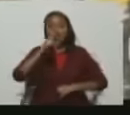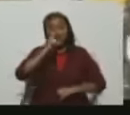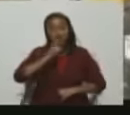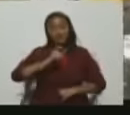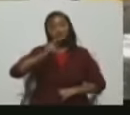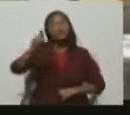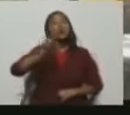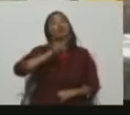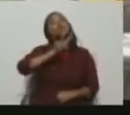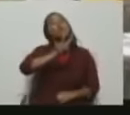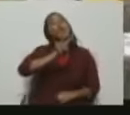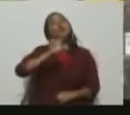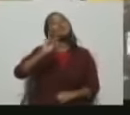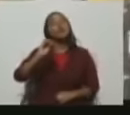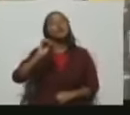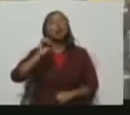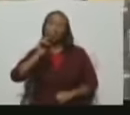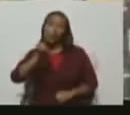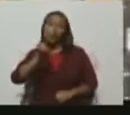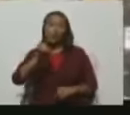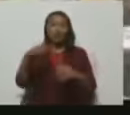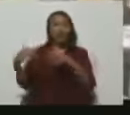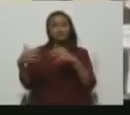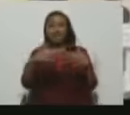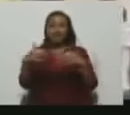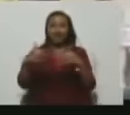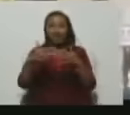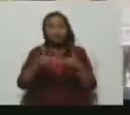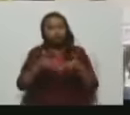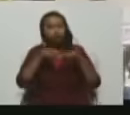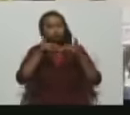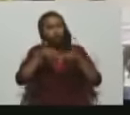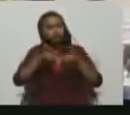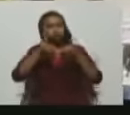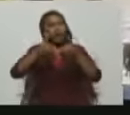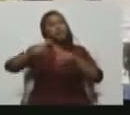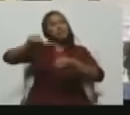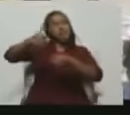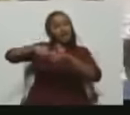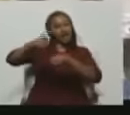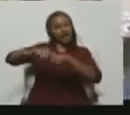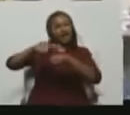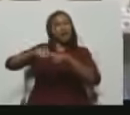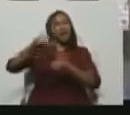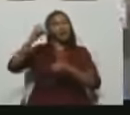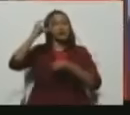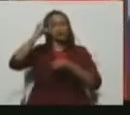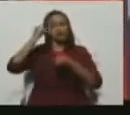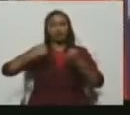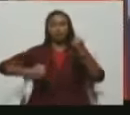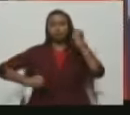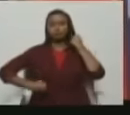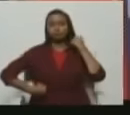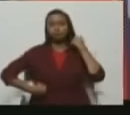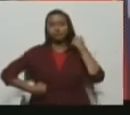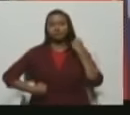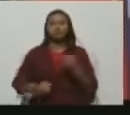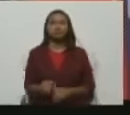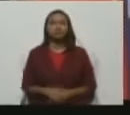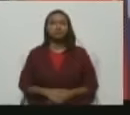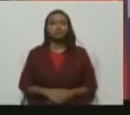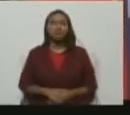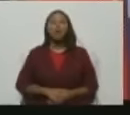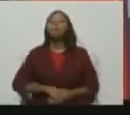años de la Batalla Naval del Lago de Maracaibo y Día de la Armada. Pronto celebraremos